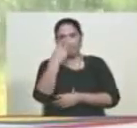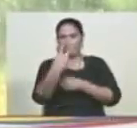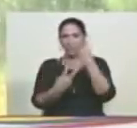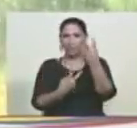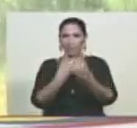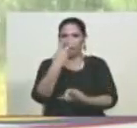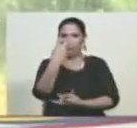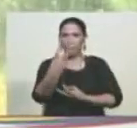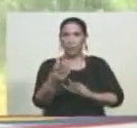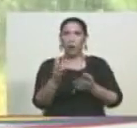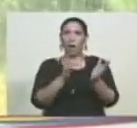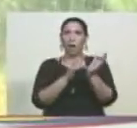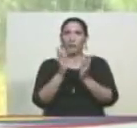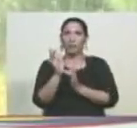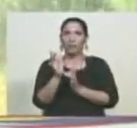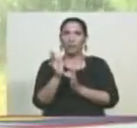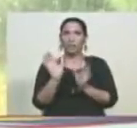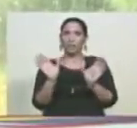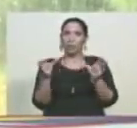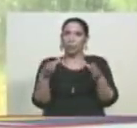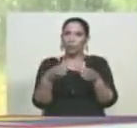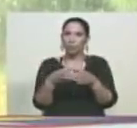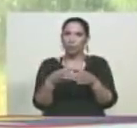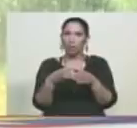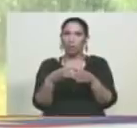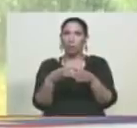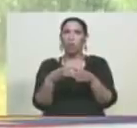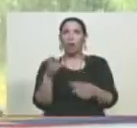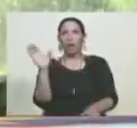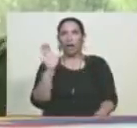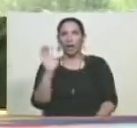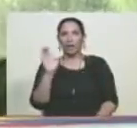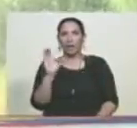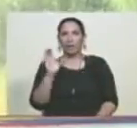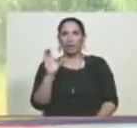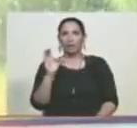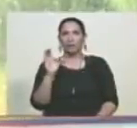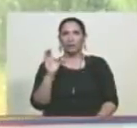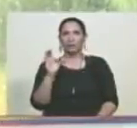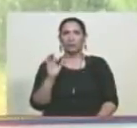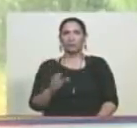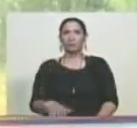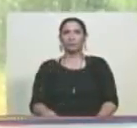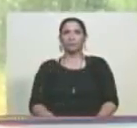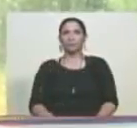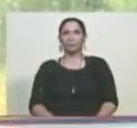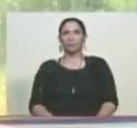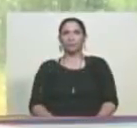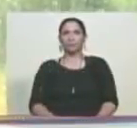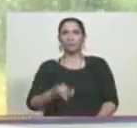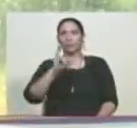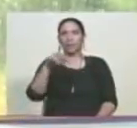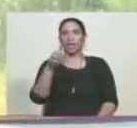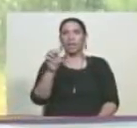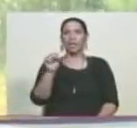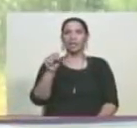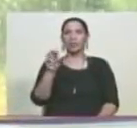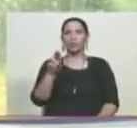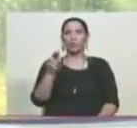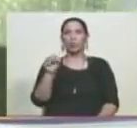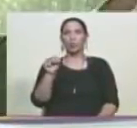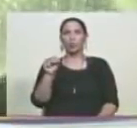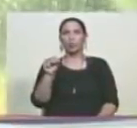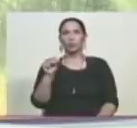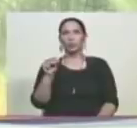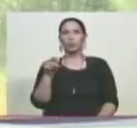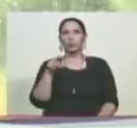abril y nos reunimos en la ciudad de Caracas, días después, Jesús León y Toledo